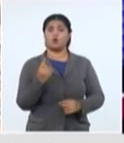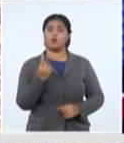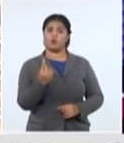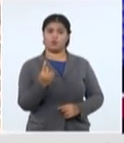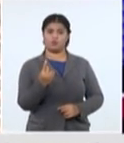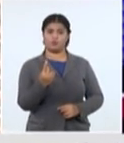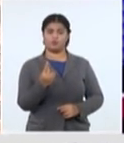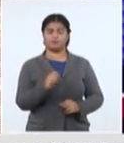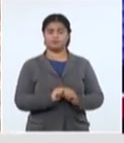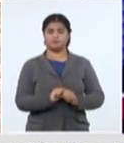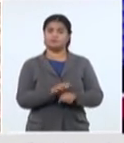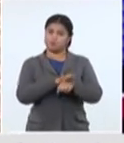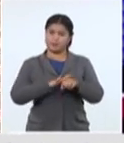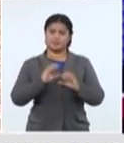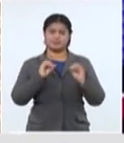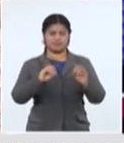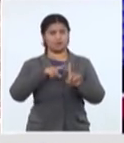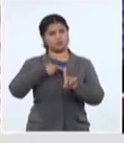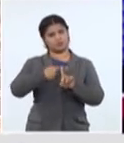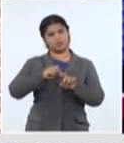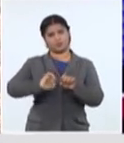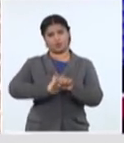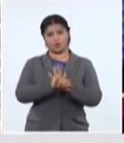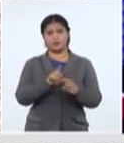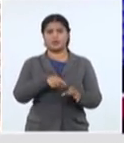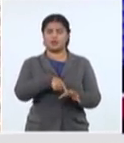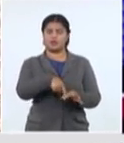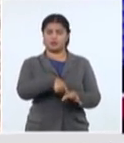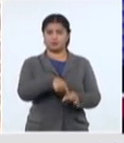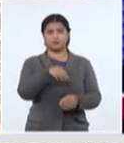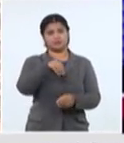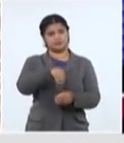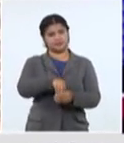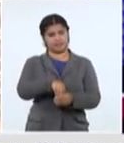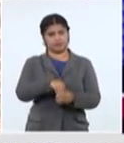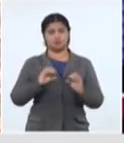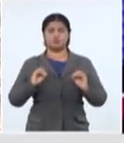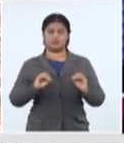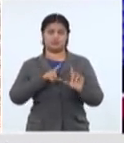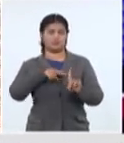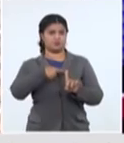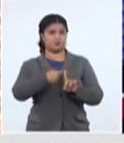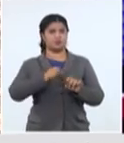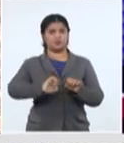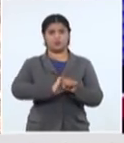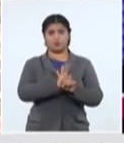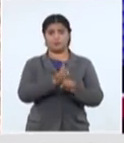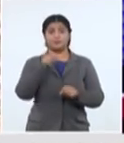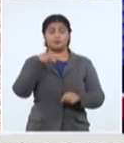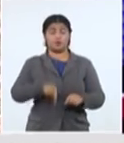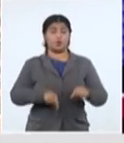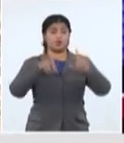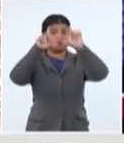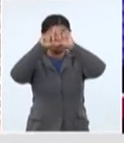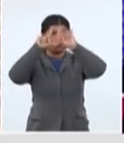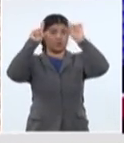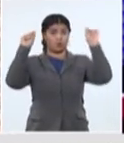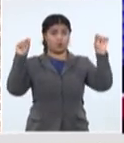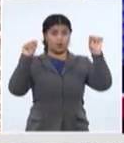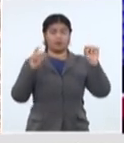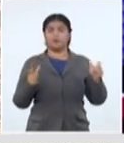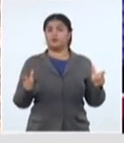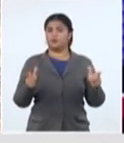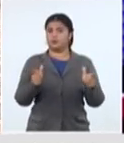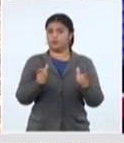COVID-19 en esta jornada. Reiteramos una tendencia a la disminución en el reporte de casos positivos autóctonos en todos